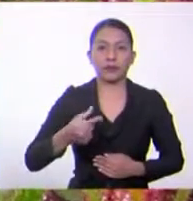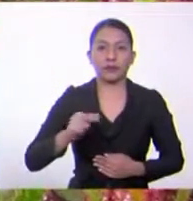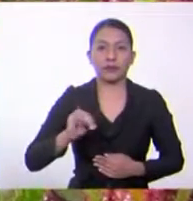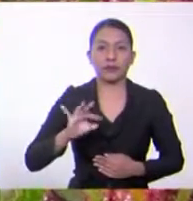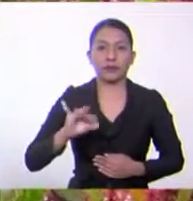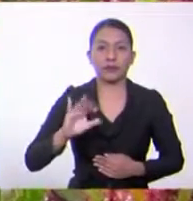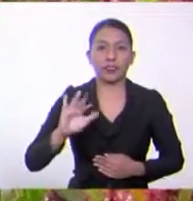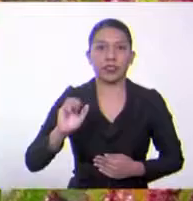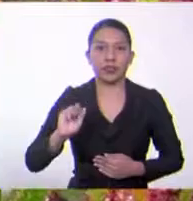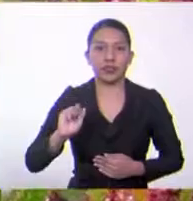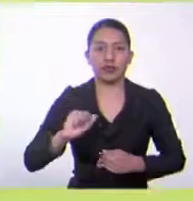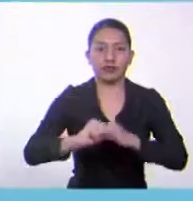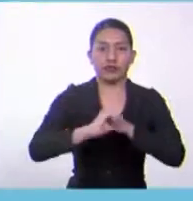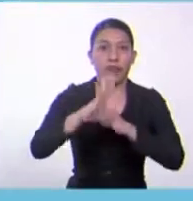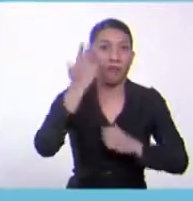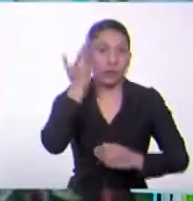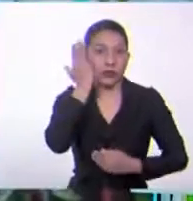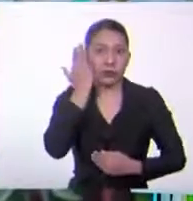Facebook.